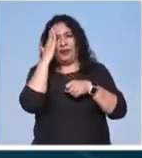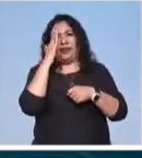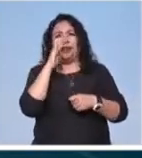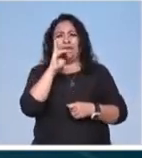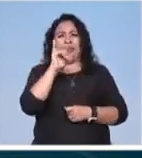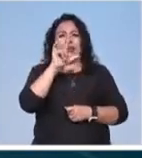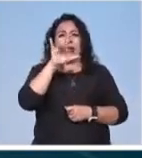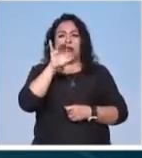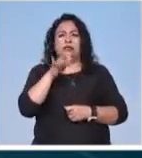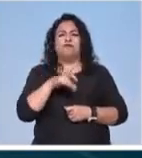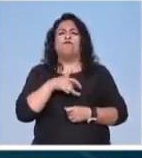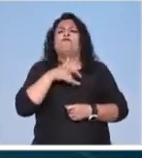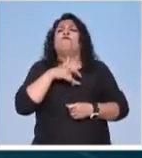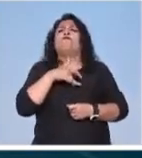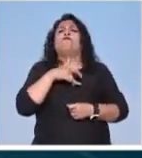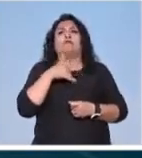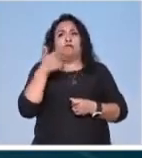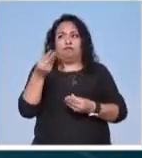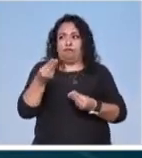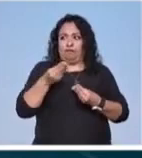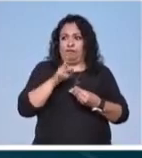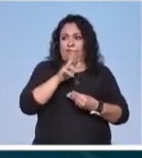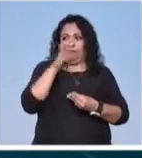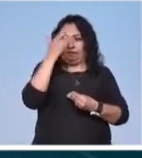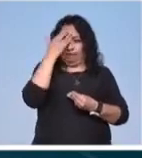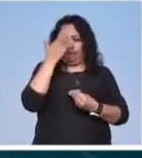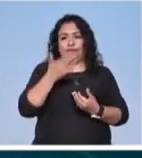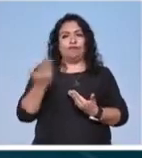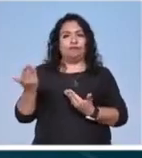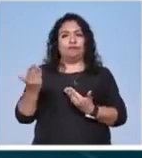nos compartió su sentir ante este reconocimiento.